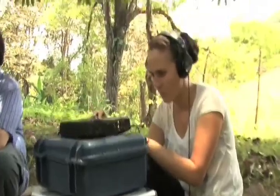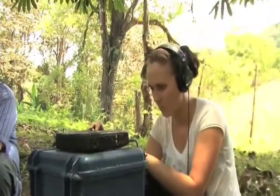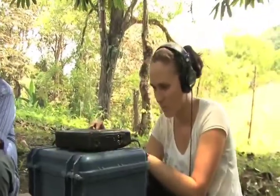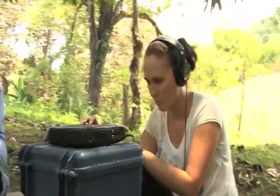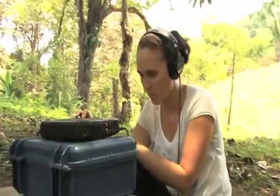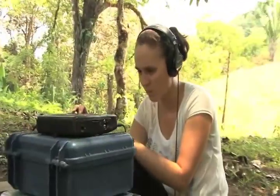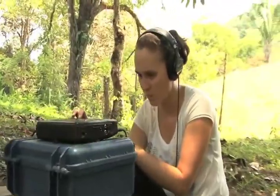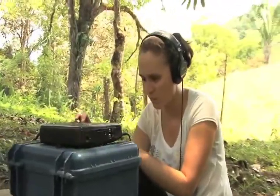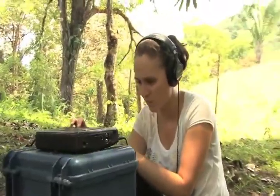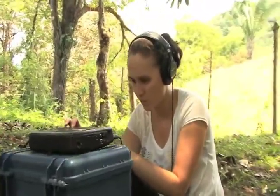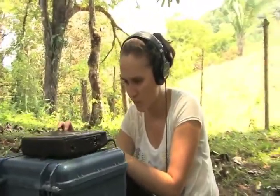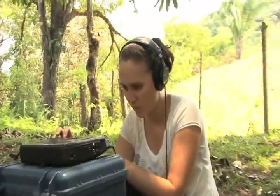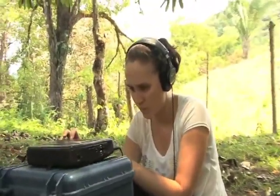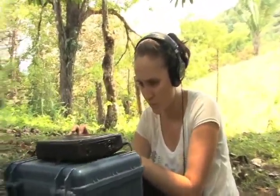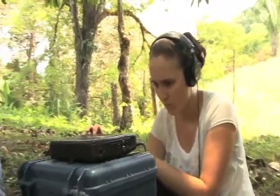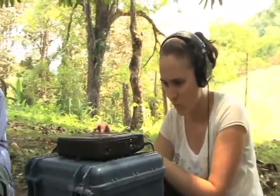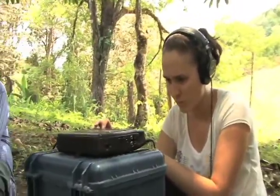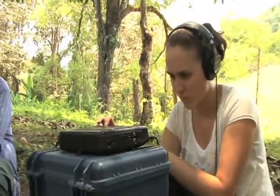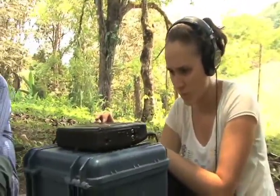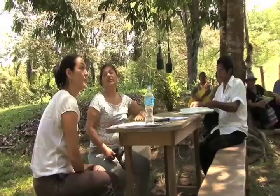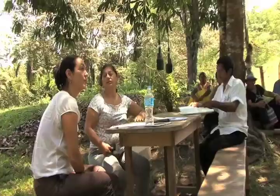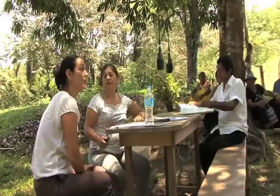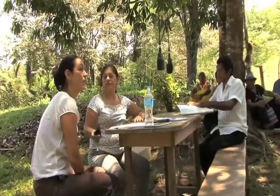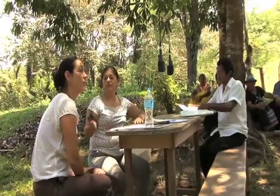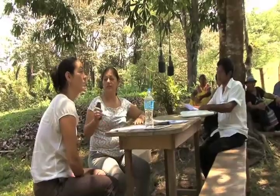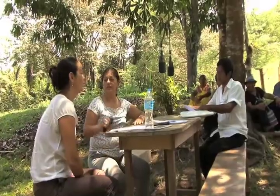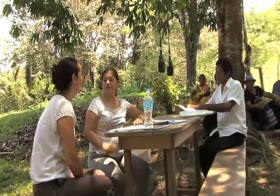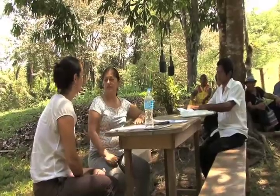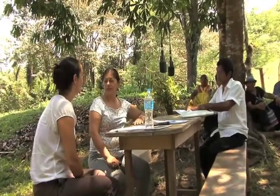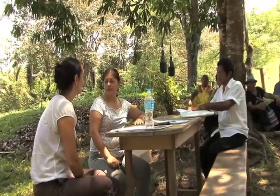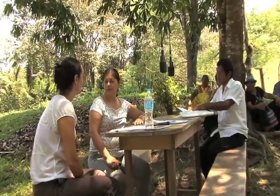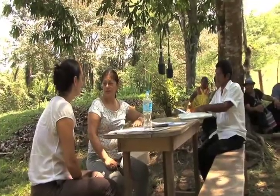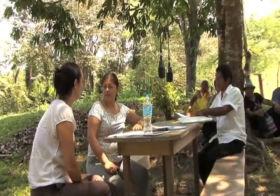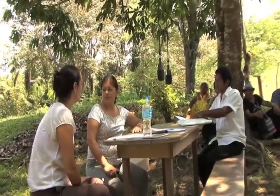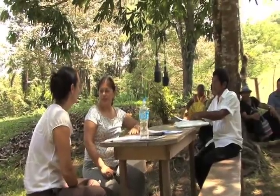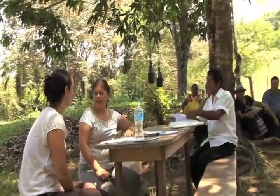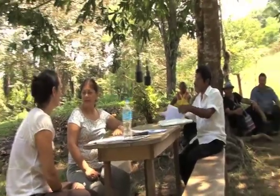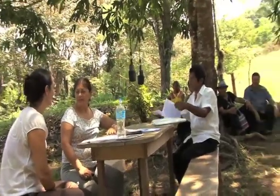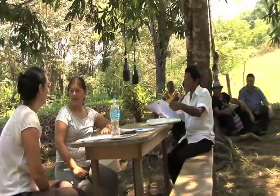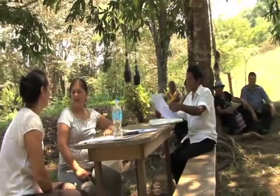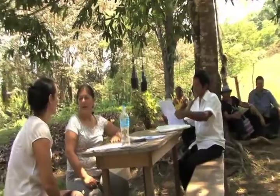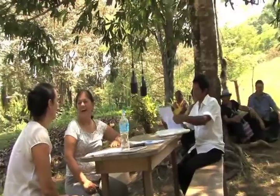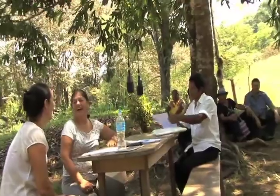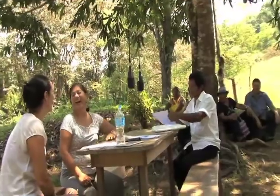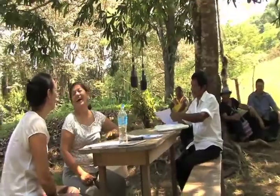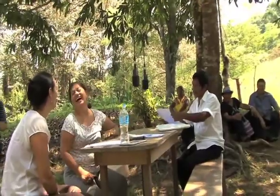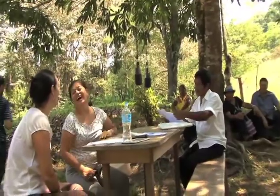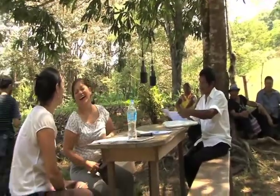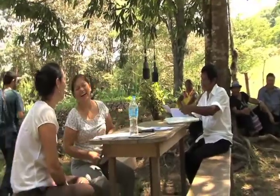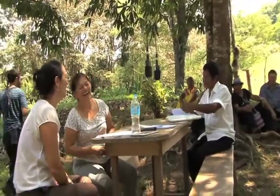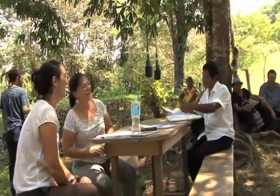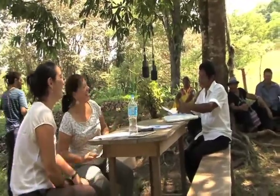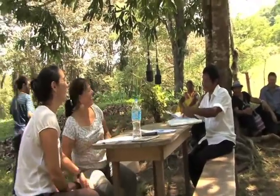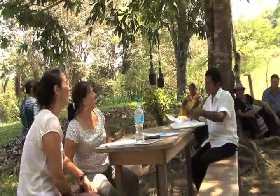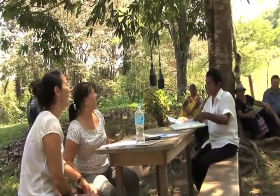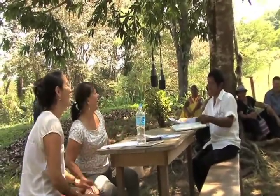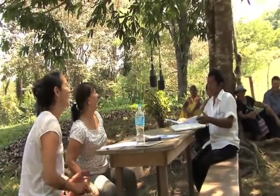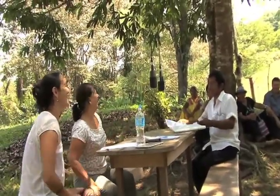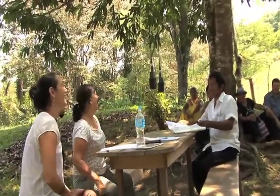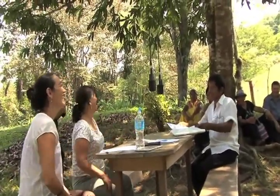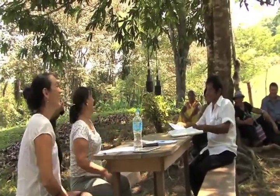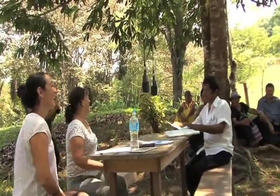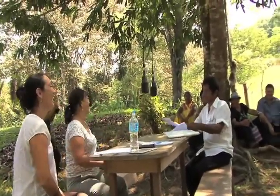importa es el contenido y no tanto. Además, yo pienso que eso se resolverá cuando ya tengas el problema.